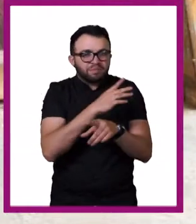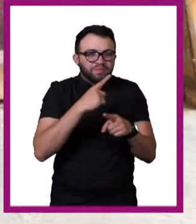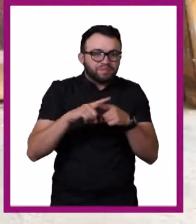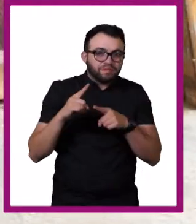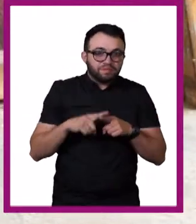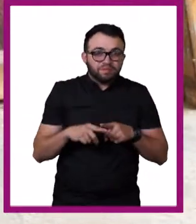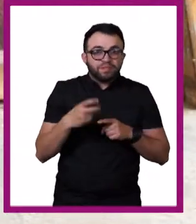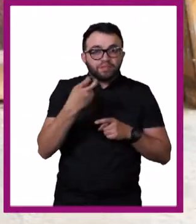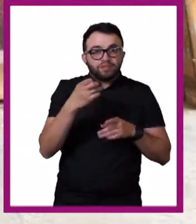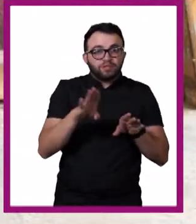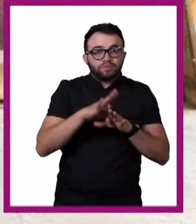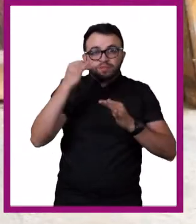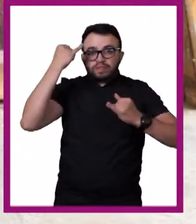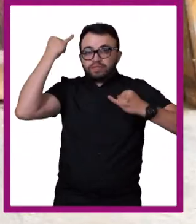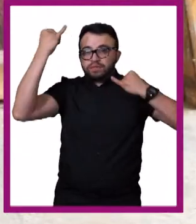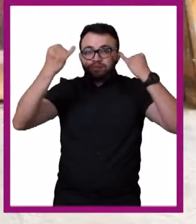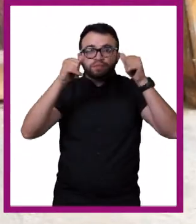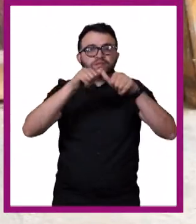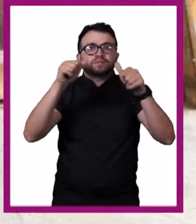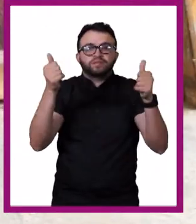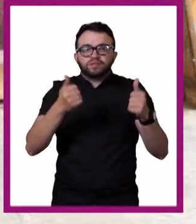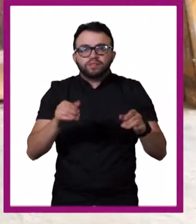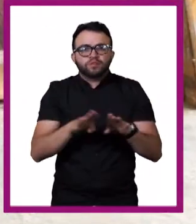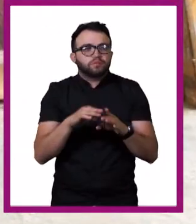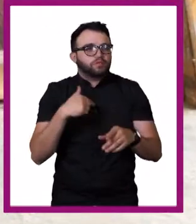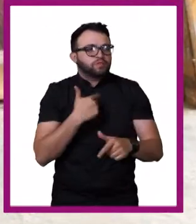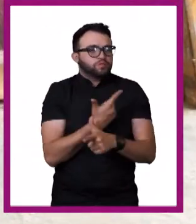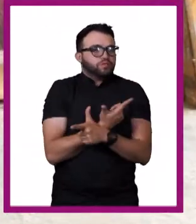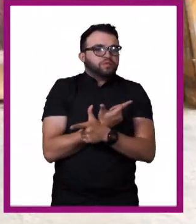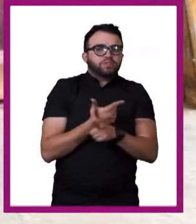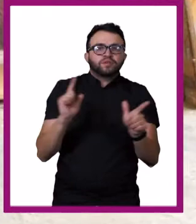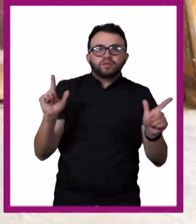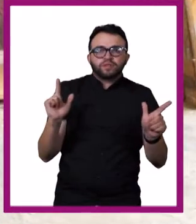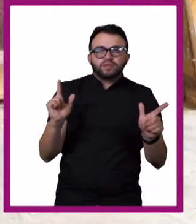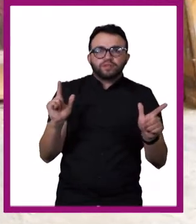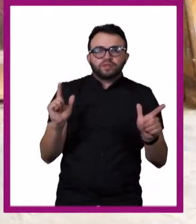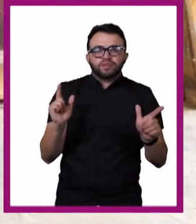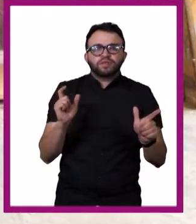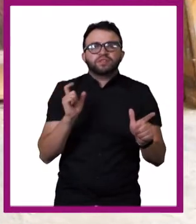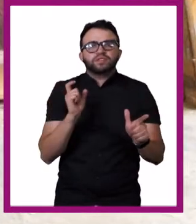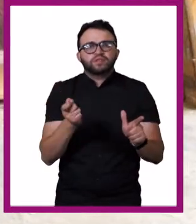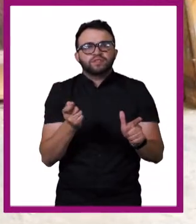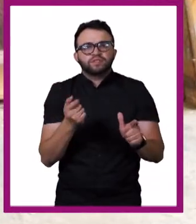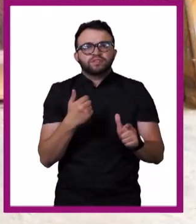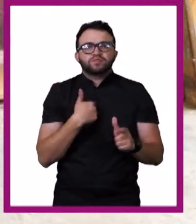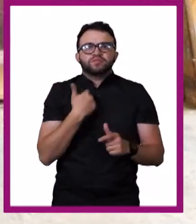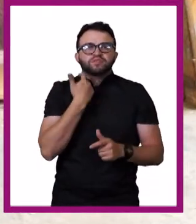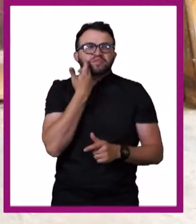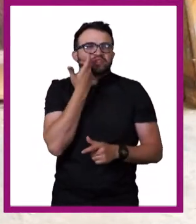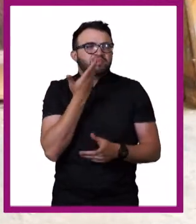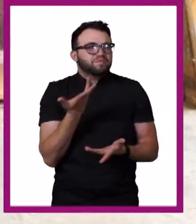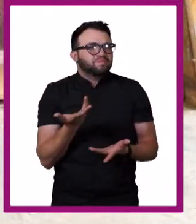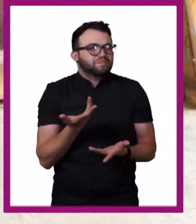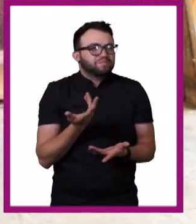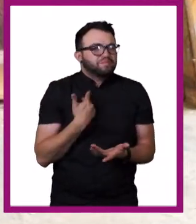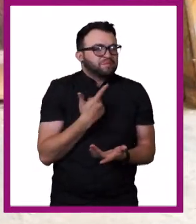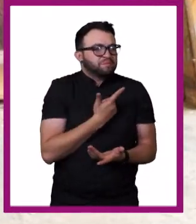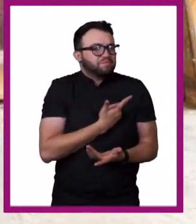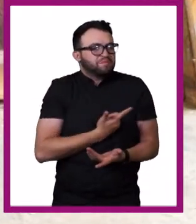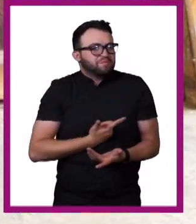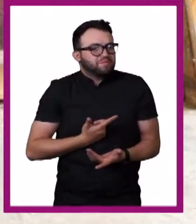de tener esa libertad en la cual uno puede ser inclusive caprichoso con una